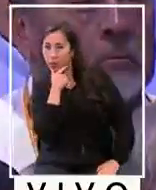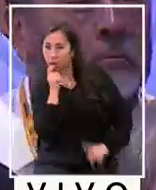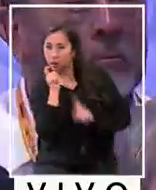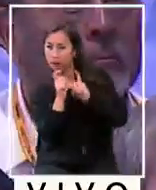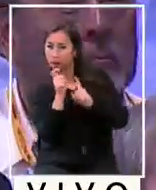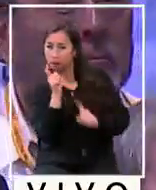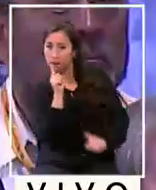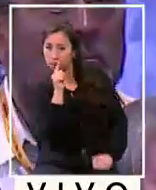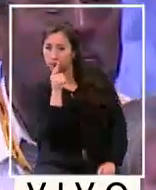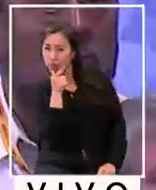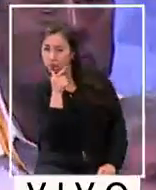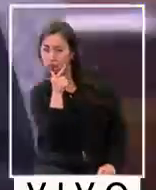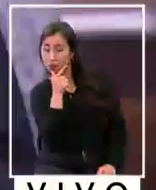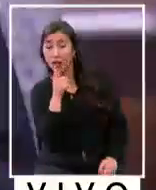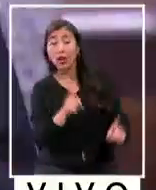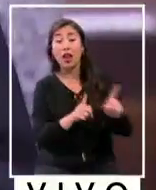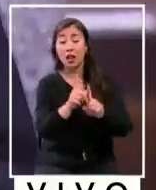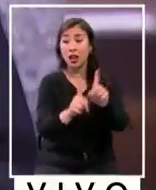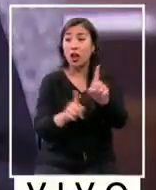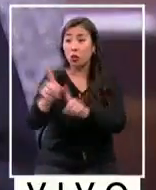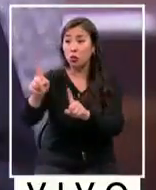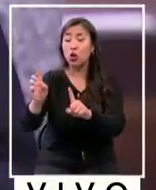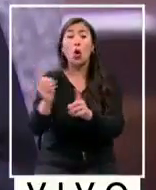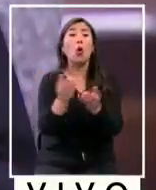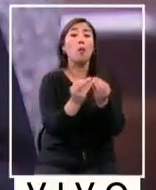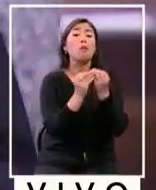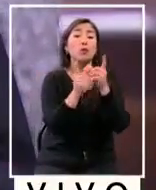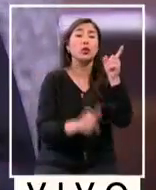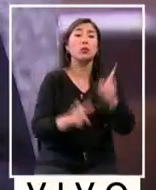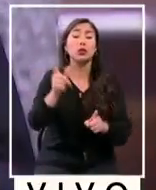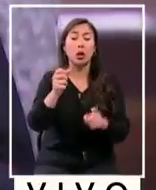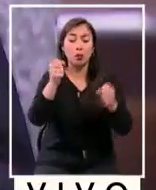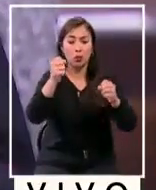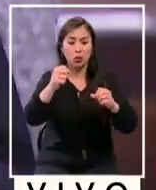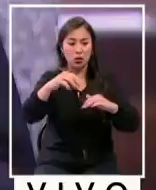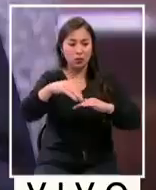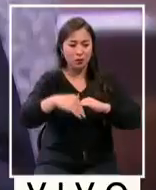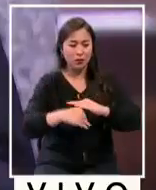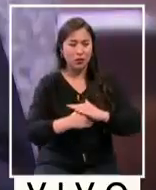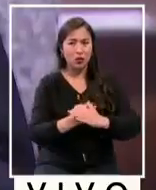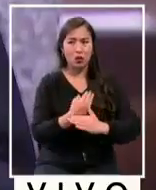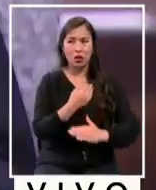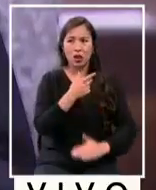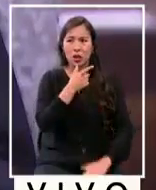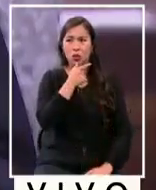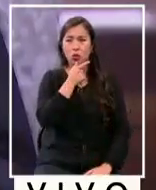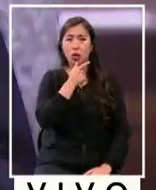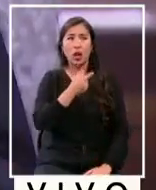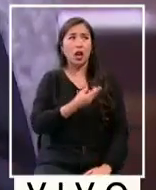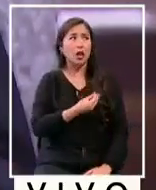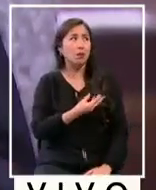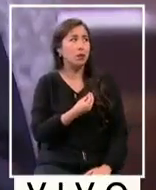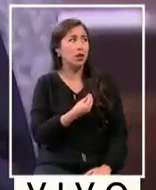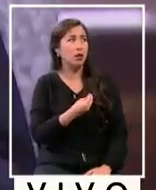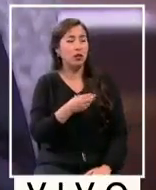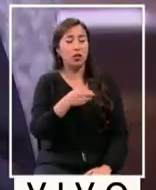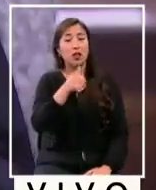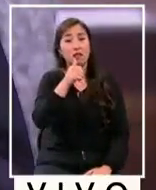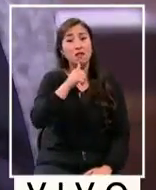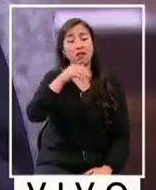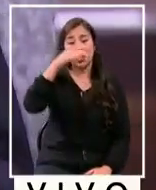cuestionamiento, que en algunos o muchos pudo haber introducido la duda, el miedo y la